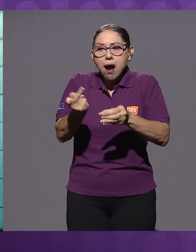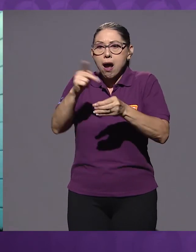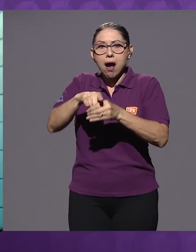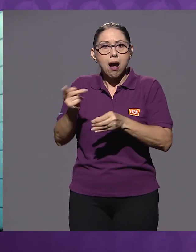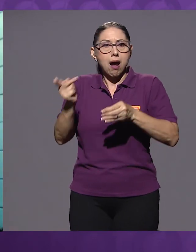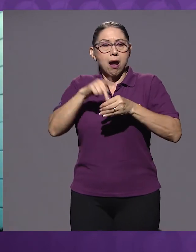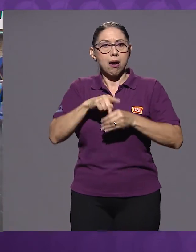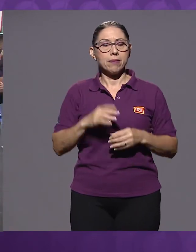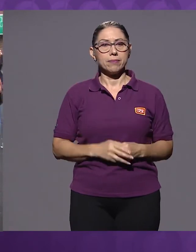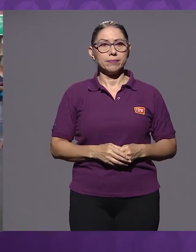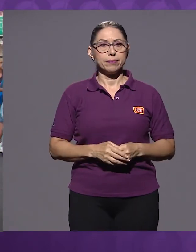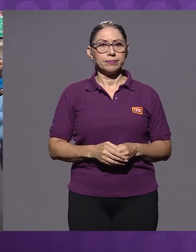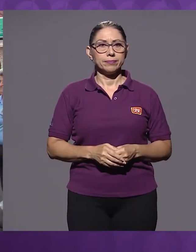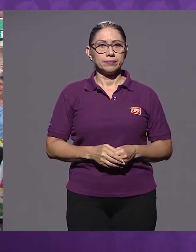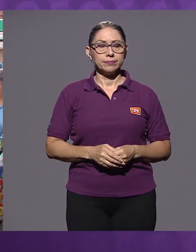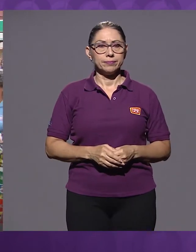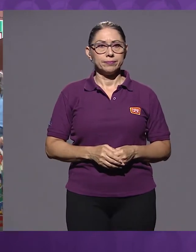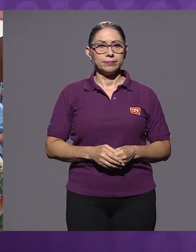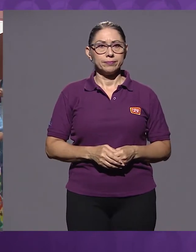vez mayor.